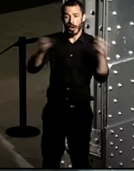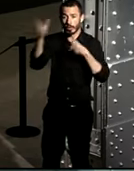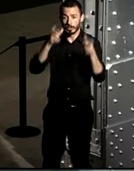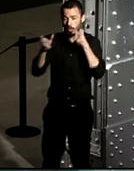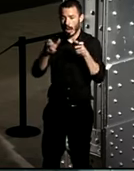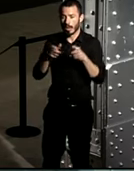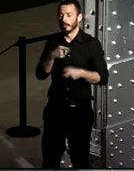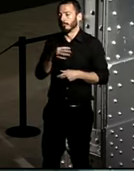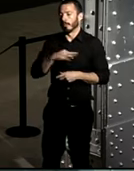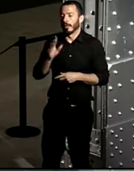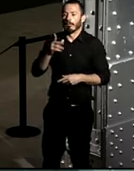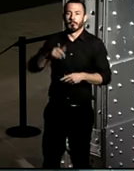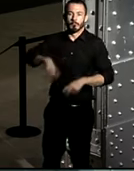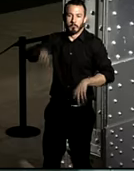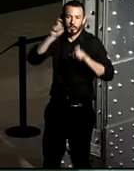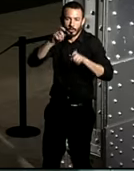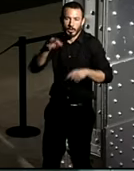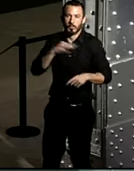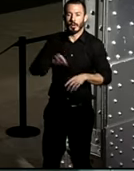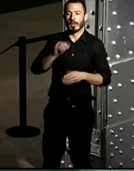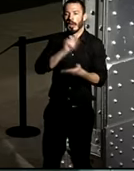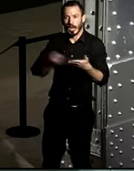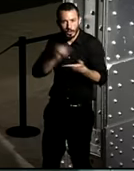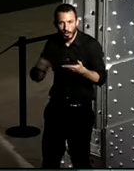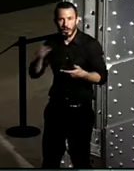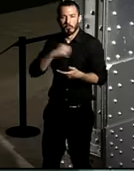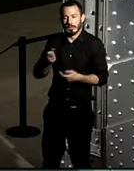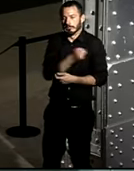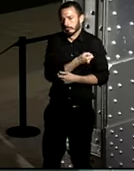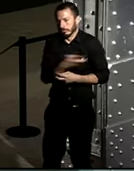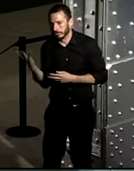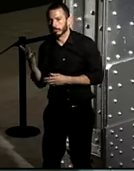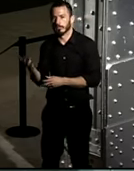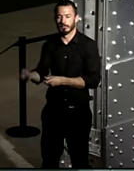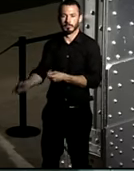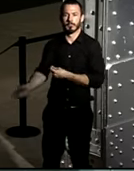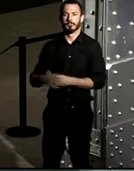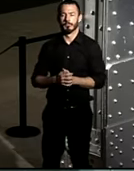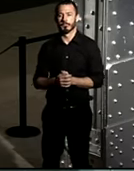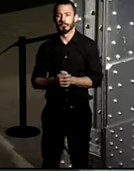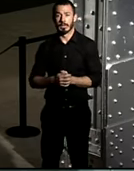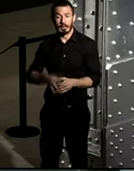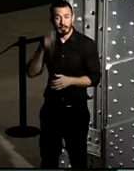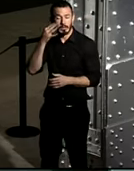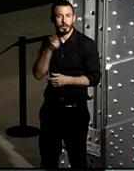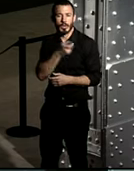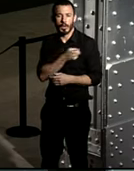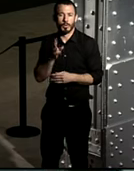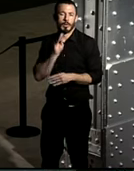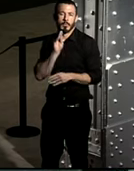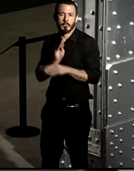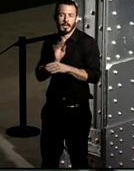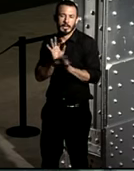futuros profesores, y también es cierto que en todos estos años muchos han matriculado después en la ECAM. Siempre en especialidades